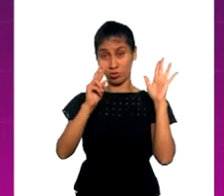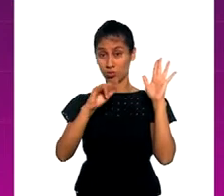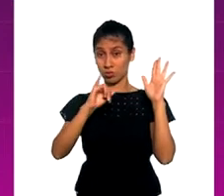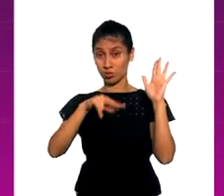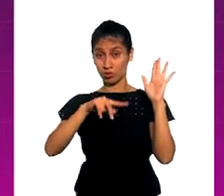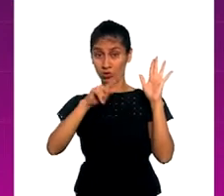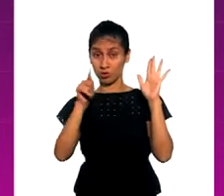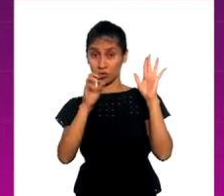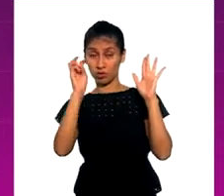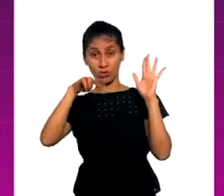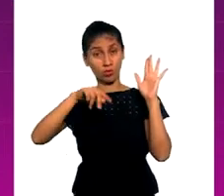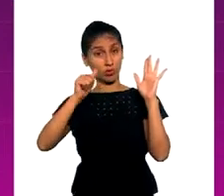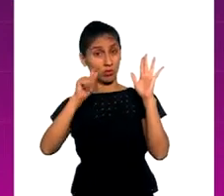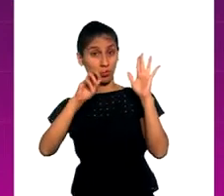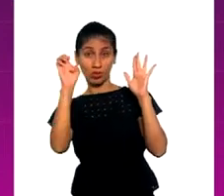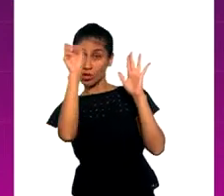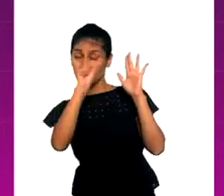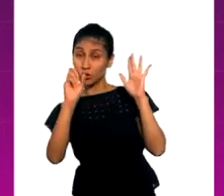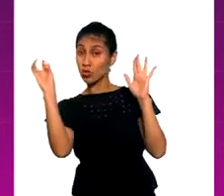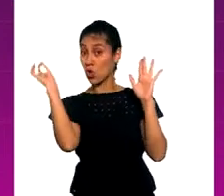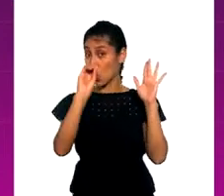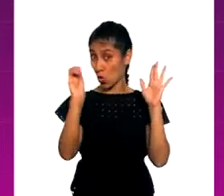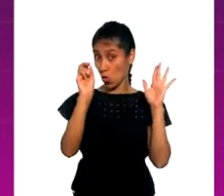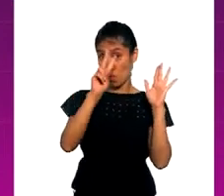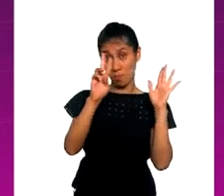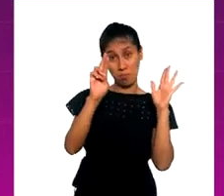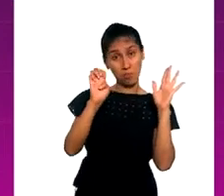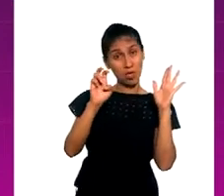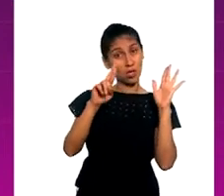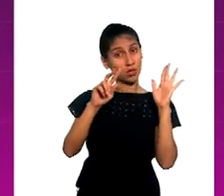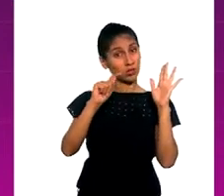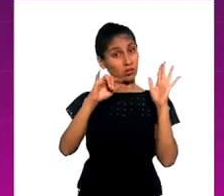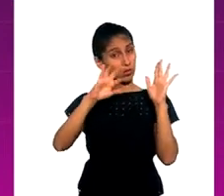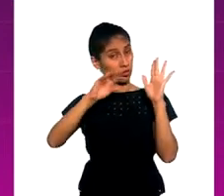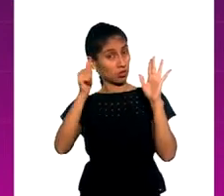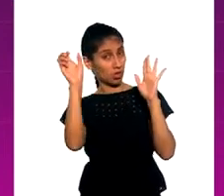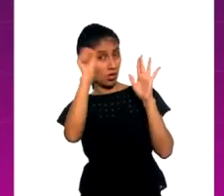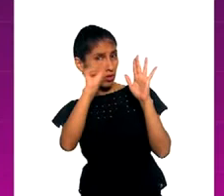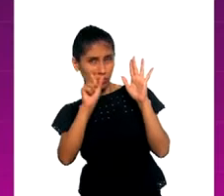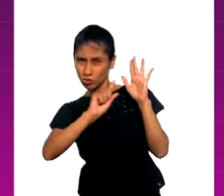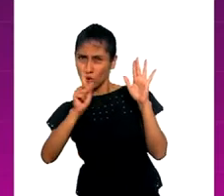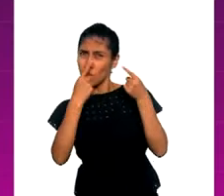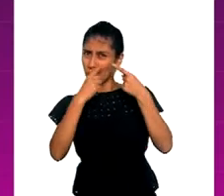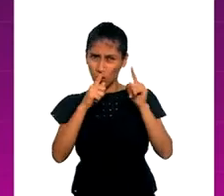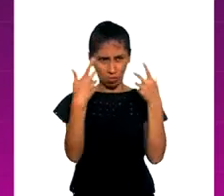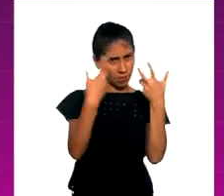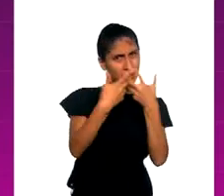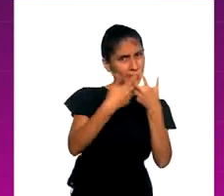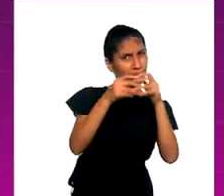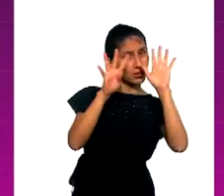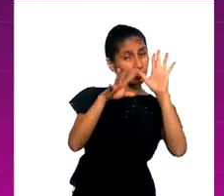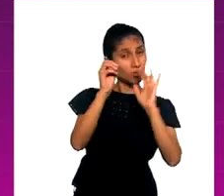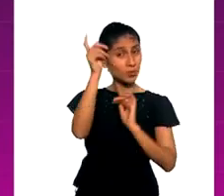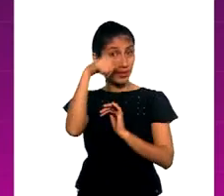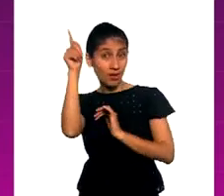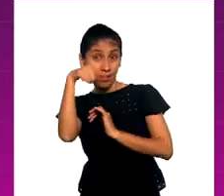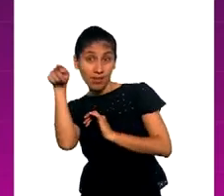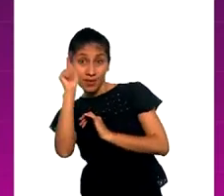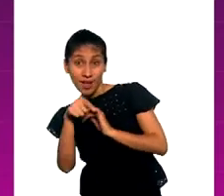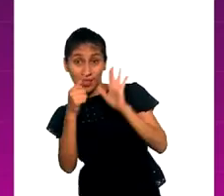verticales pero forman un ángulo de 90 grados es decir son